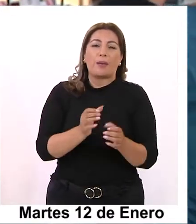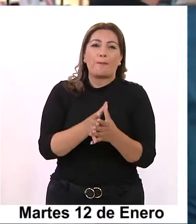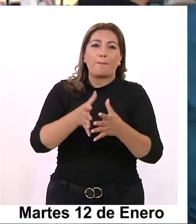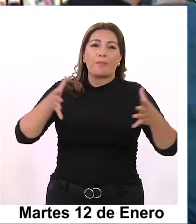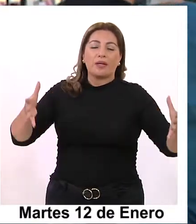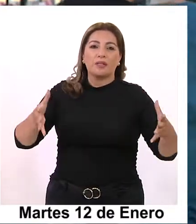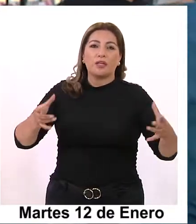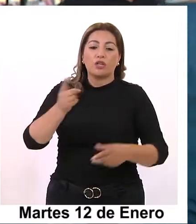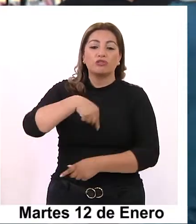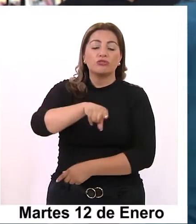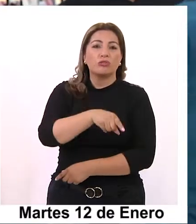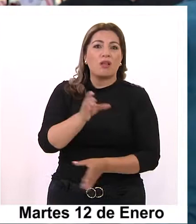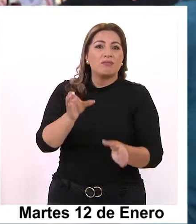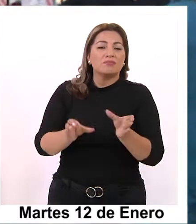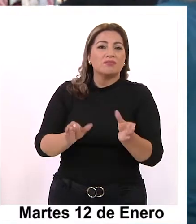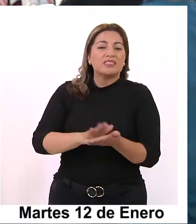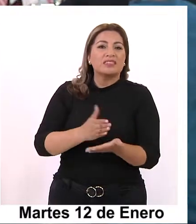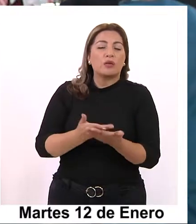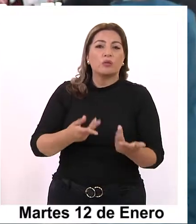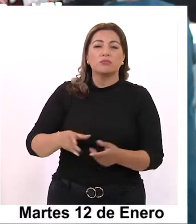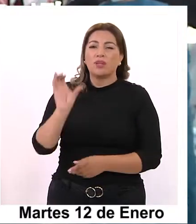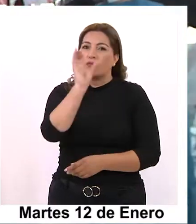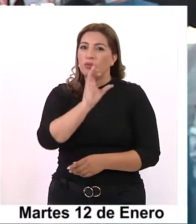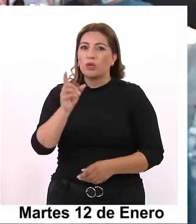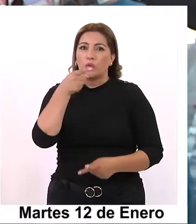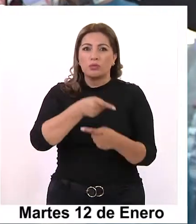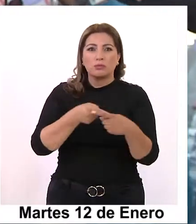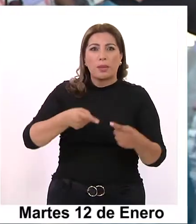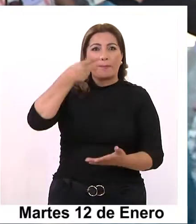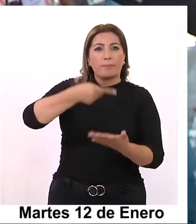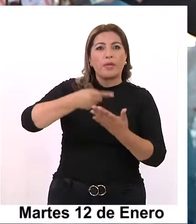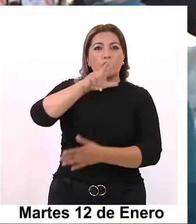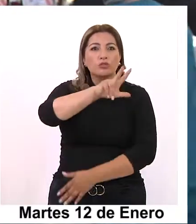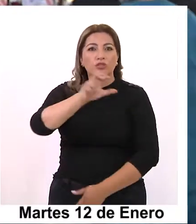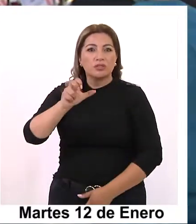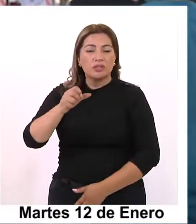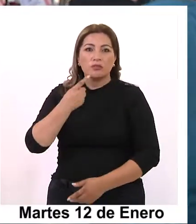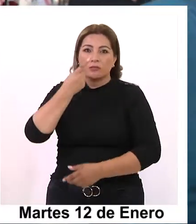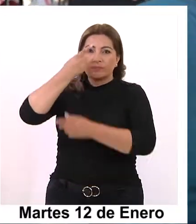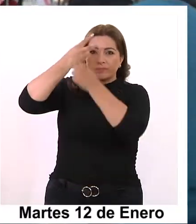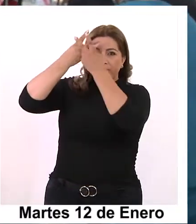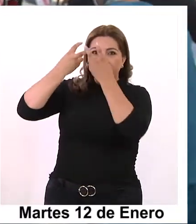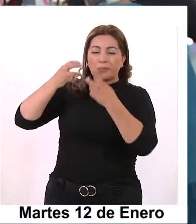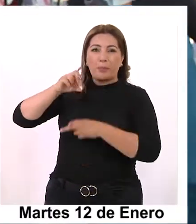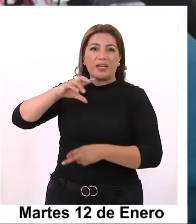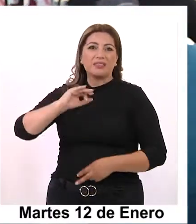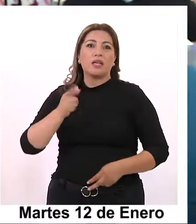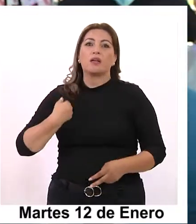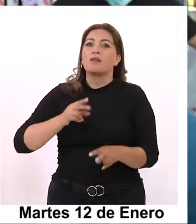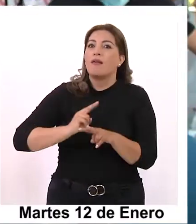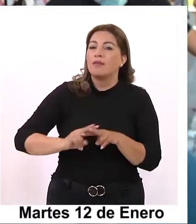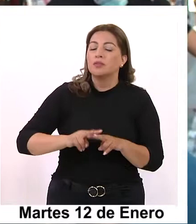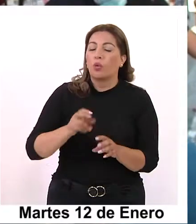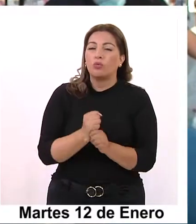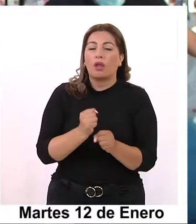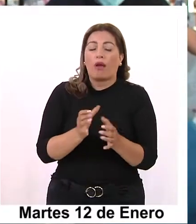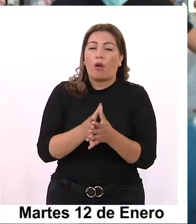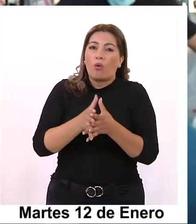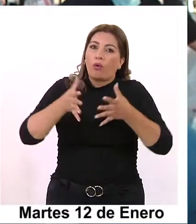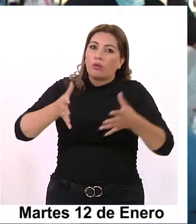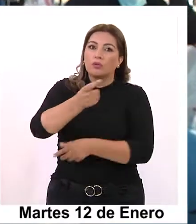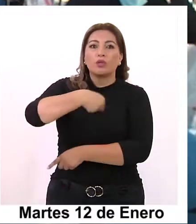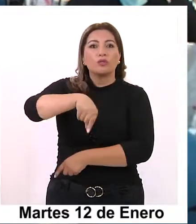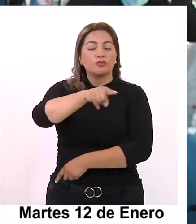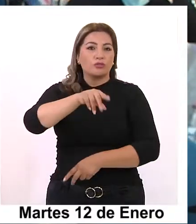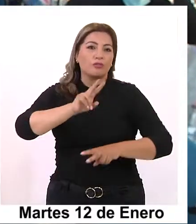la meta de la búsqueda activa, tenemos una meta semanal de 1.800 muestras que hay que tomar, por lo tanto es un trabajo bastante arduo el